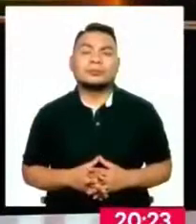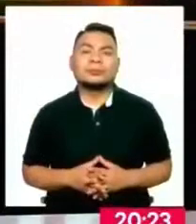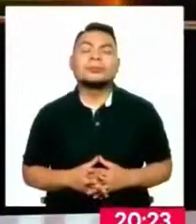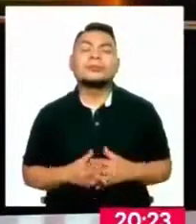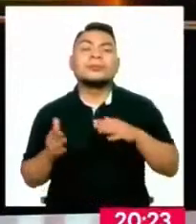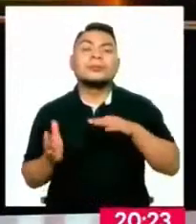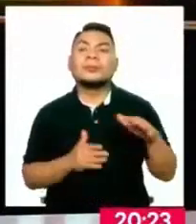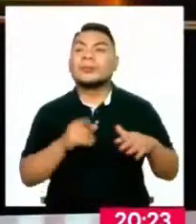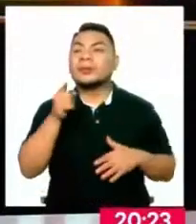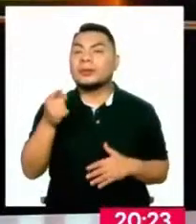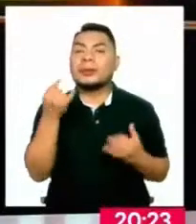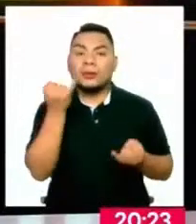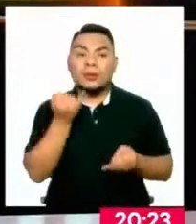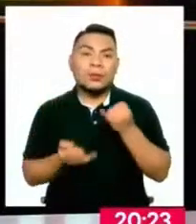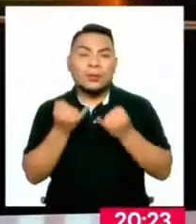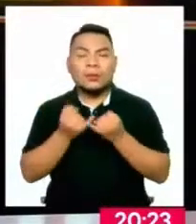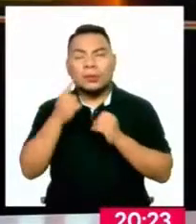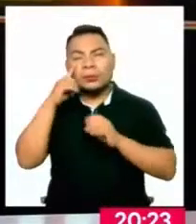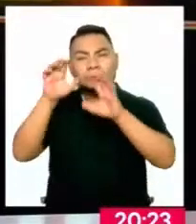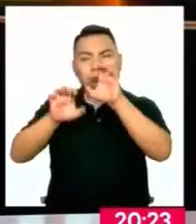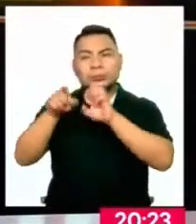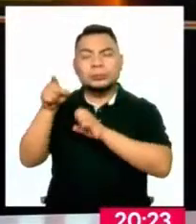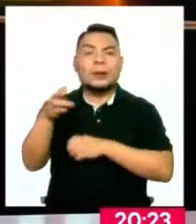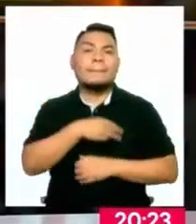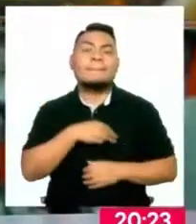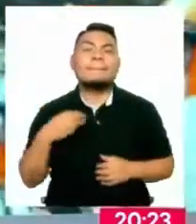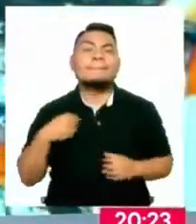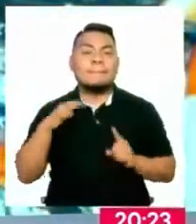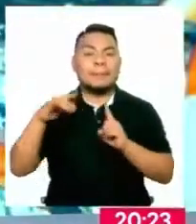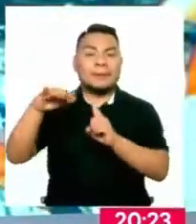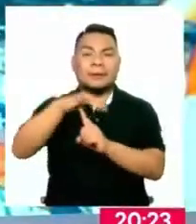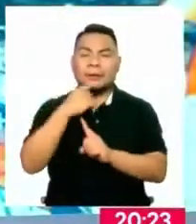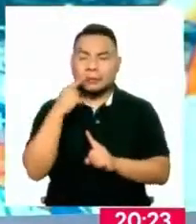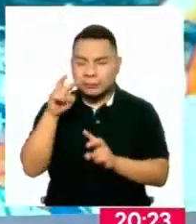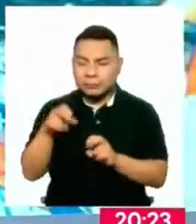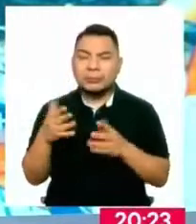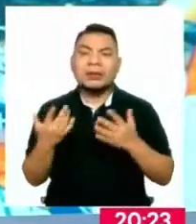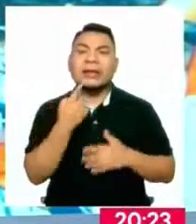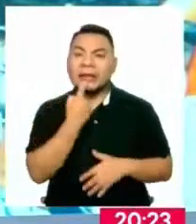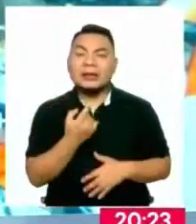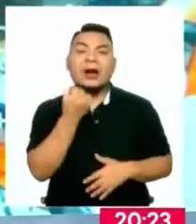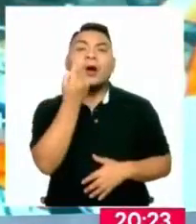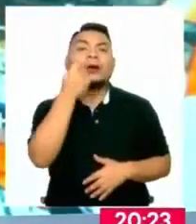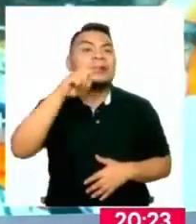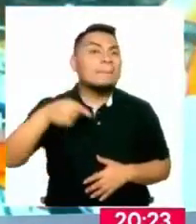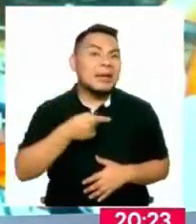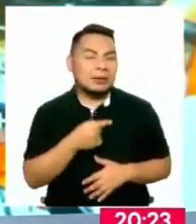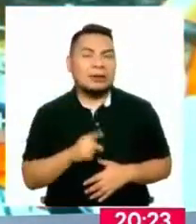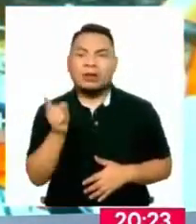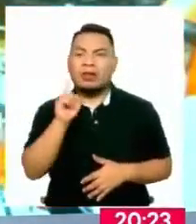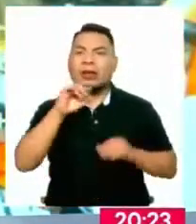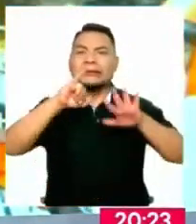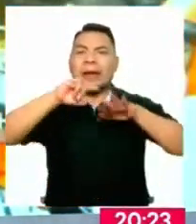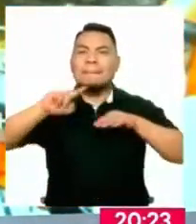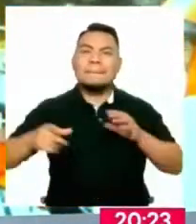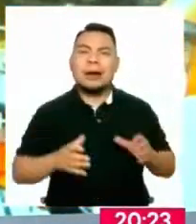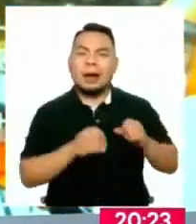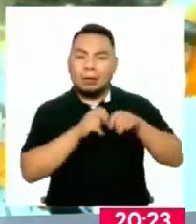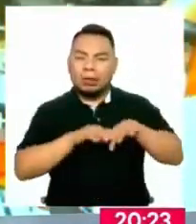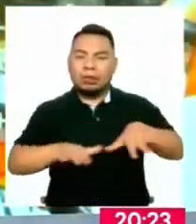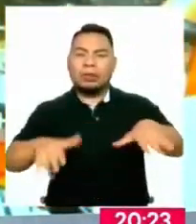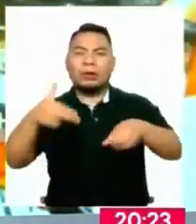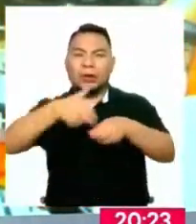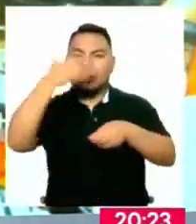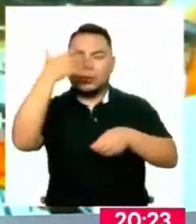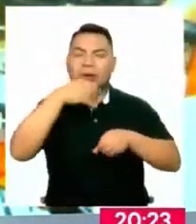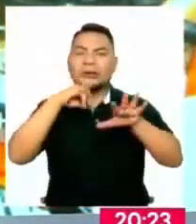5 camas. Bueno, y según una última evaluación del Ministerio del Ambiente, serían 11.900 y no 6.000 los barriles de crudo derramados por